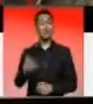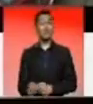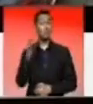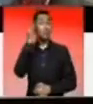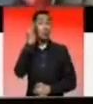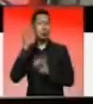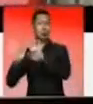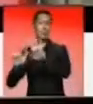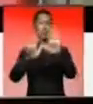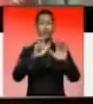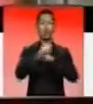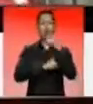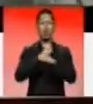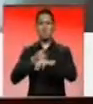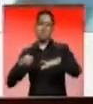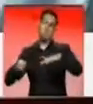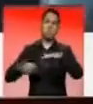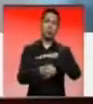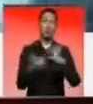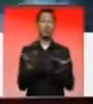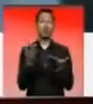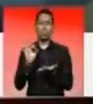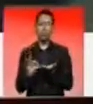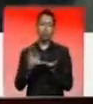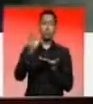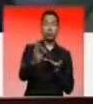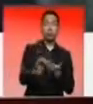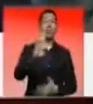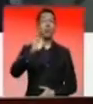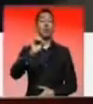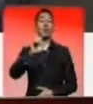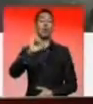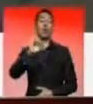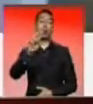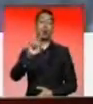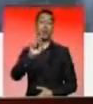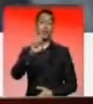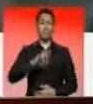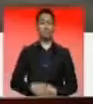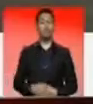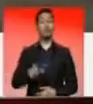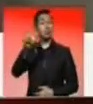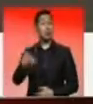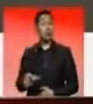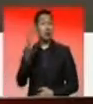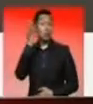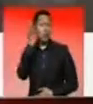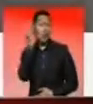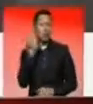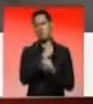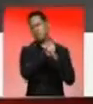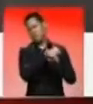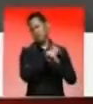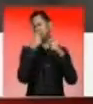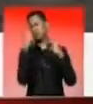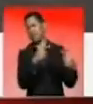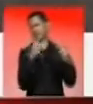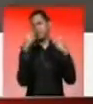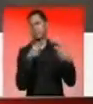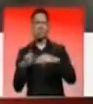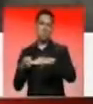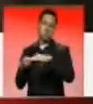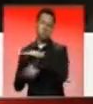de 18 años en Puerto Bolívar. El crimen ocurrió cuando la ciudadana intentó resistirse al robo. Videos de cámaras